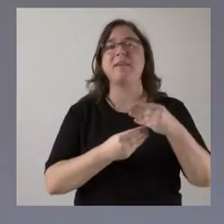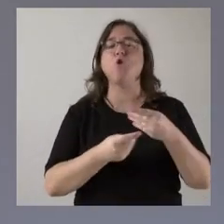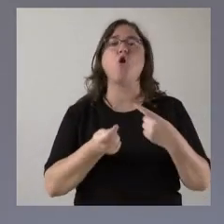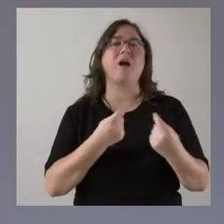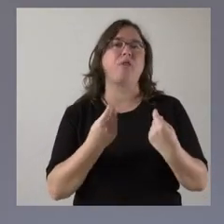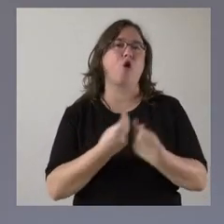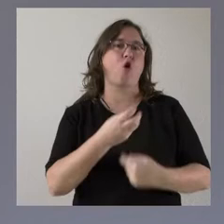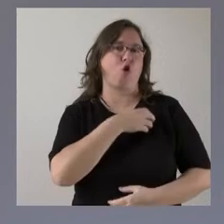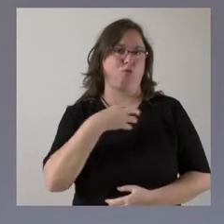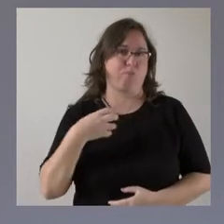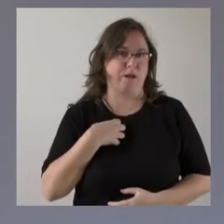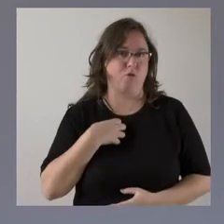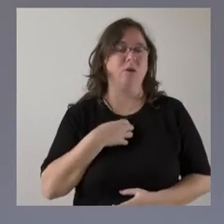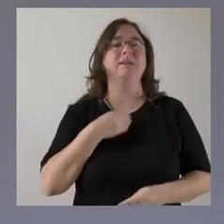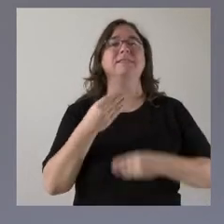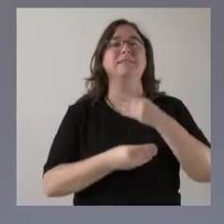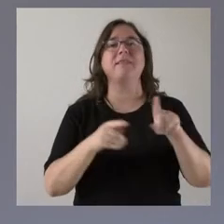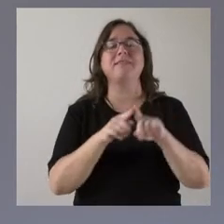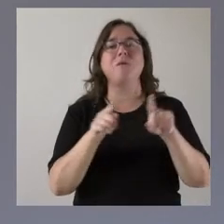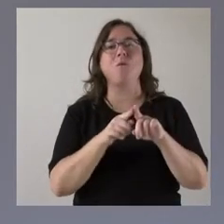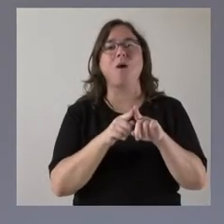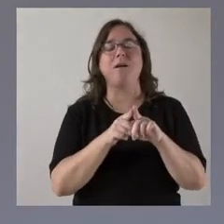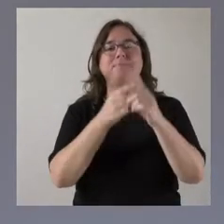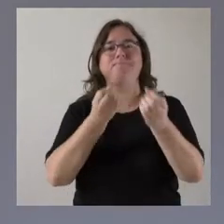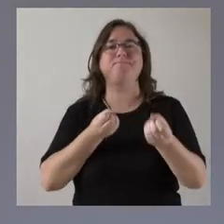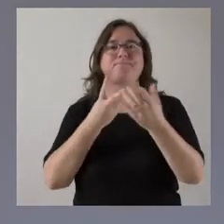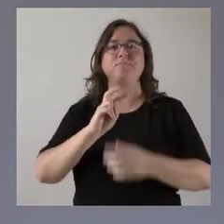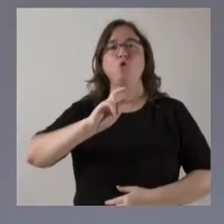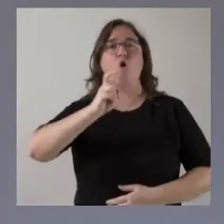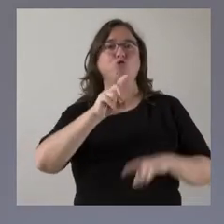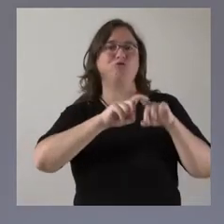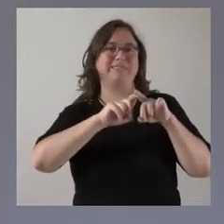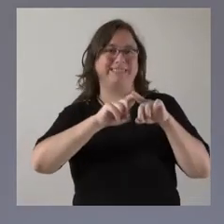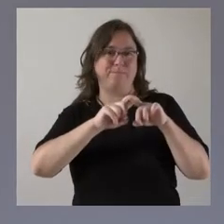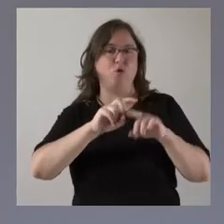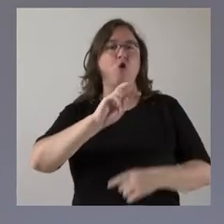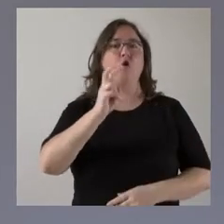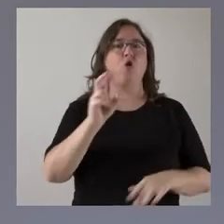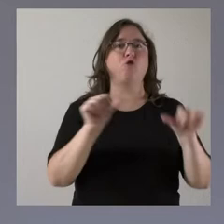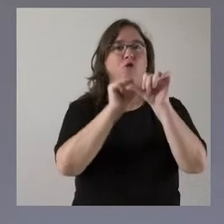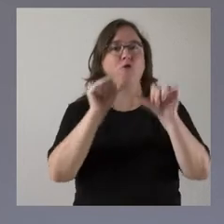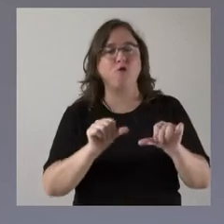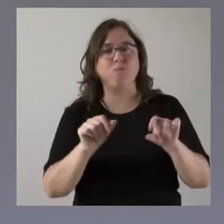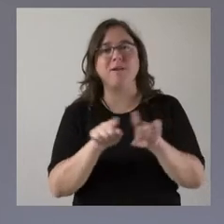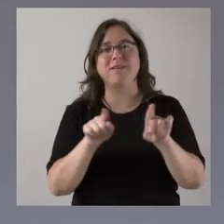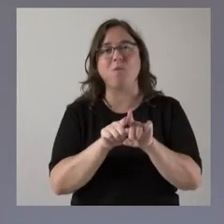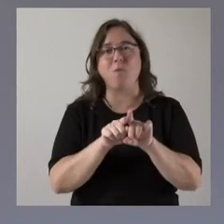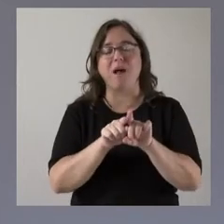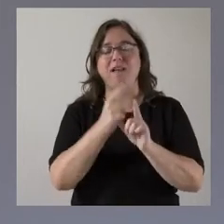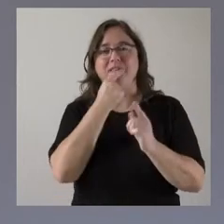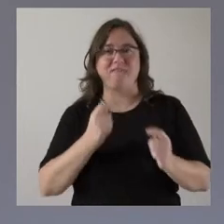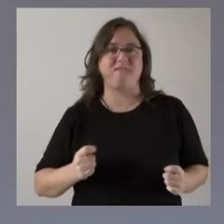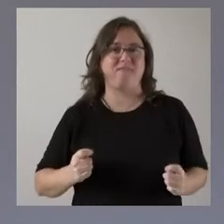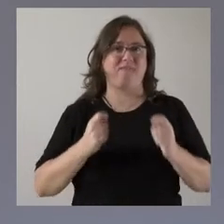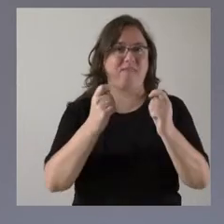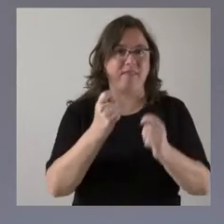el banco se procede a poner encima de la mesa otros tipos de vías otros tipos de actuaciones que faciliten o